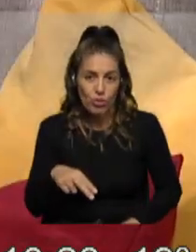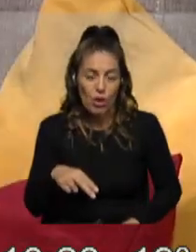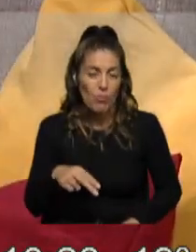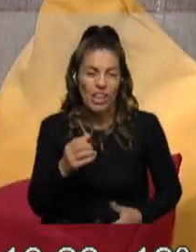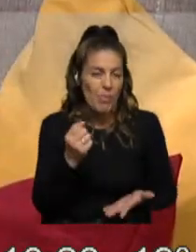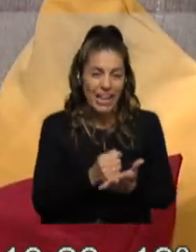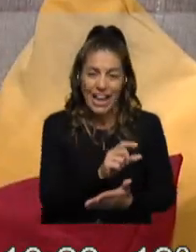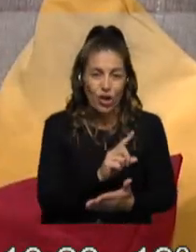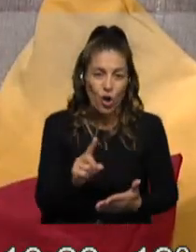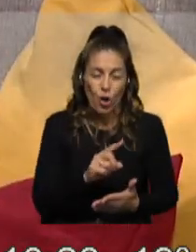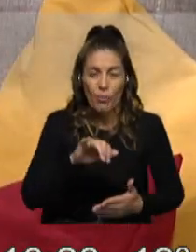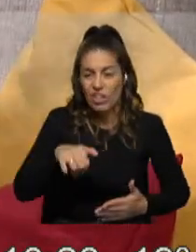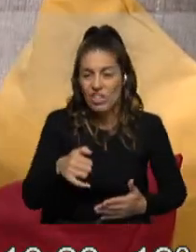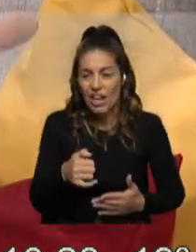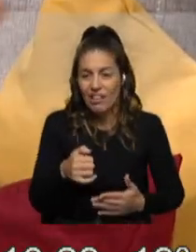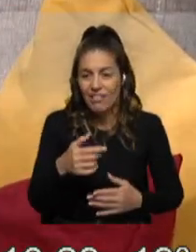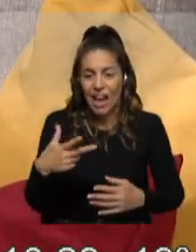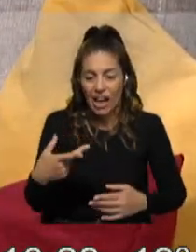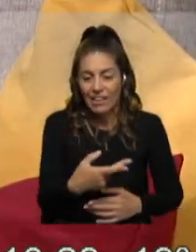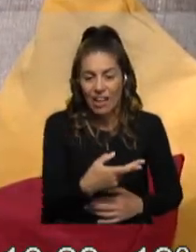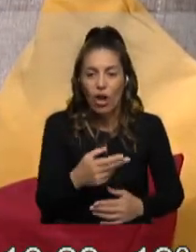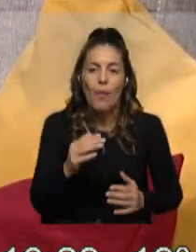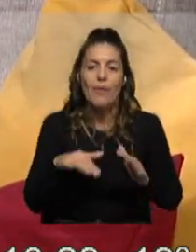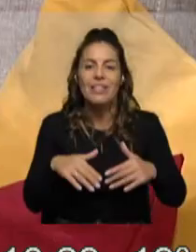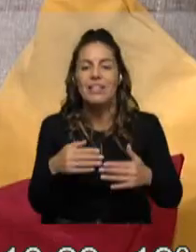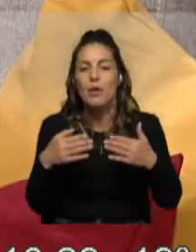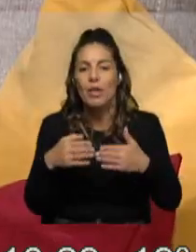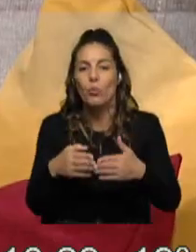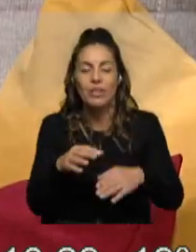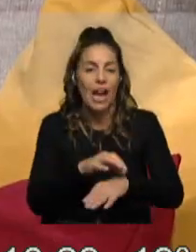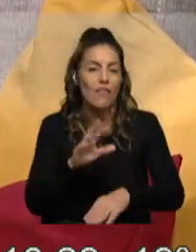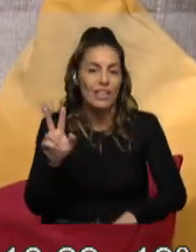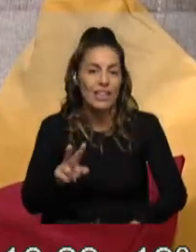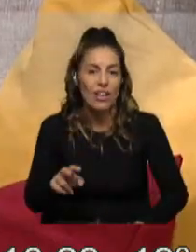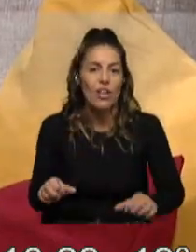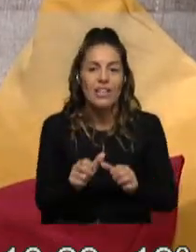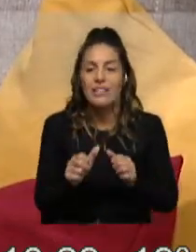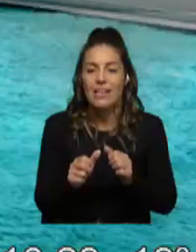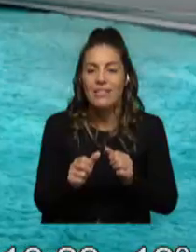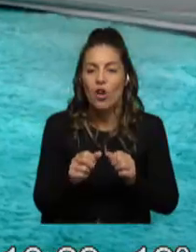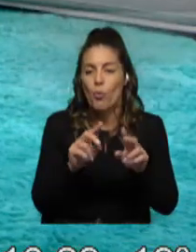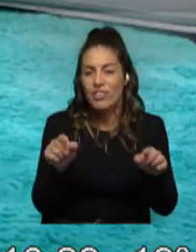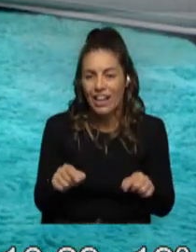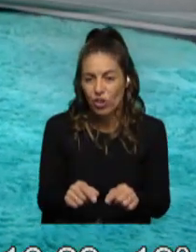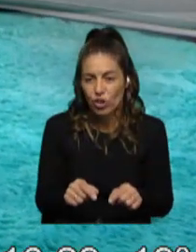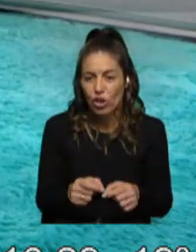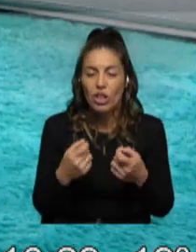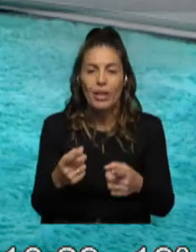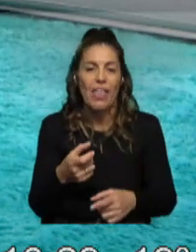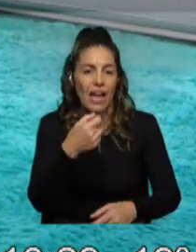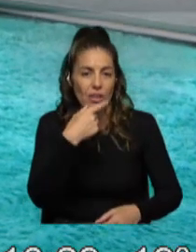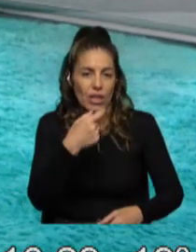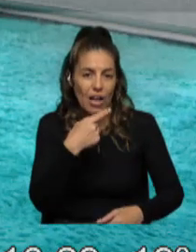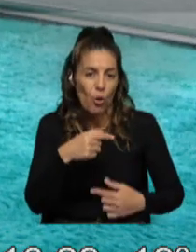castrado. A veces se consulta al veterinario y lo que se hace es como una especie de diagnóstico terapéutico. Es, bueno, yo te voy a dar algo para los dolores y unas